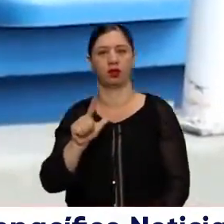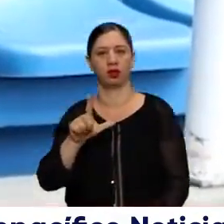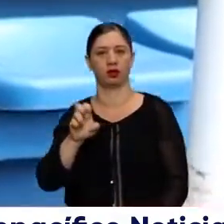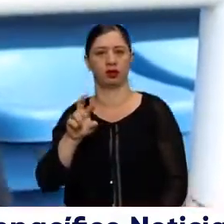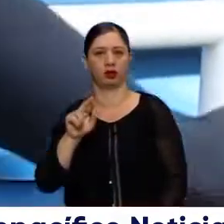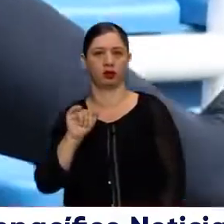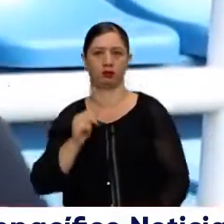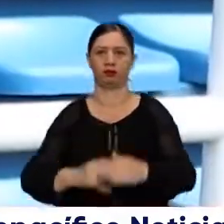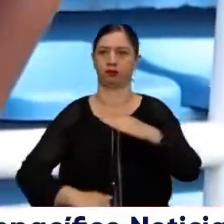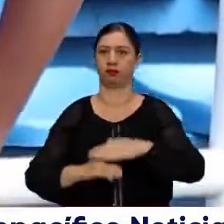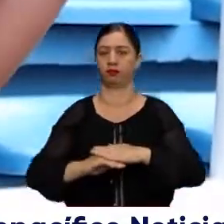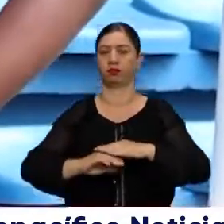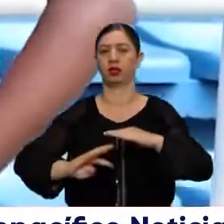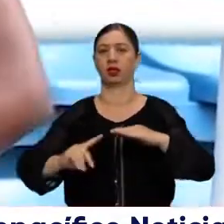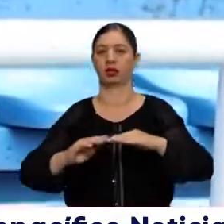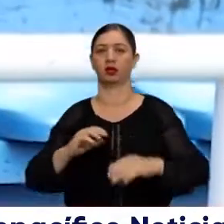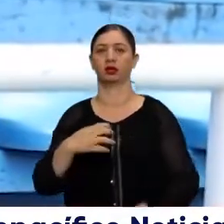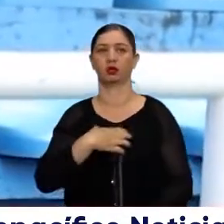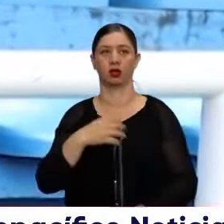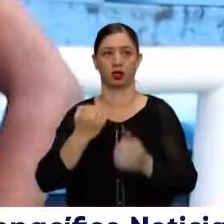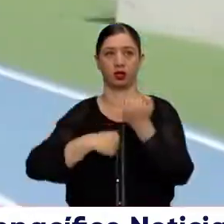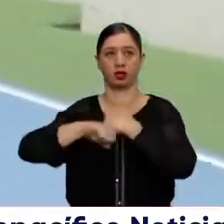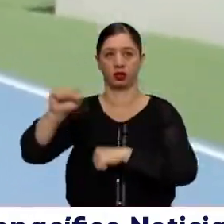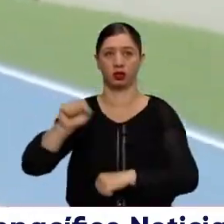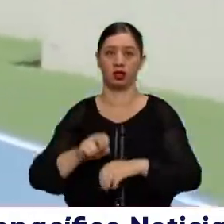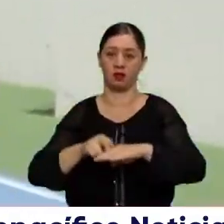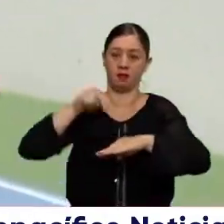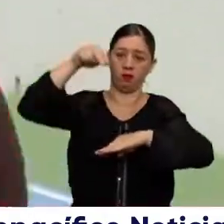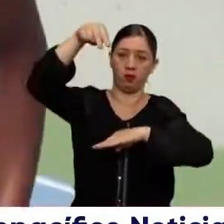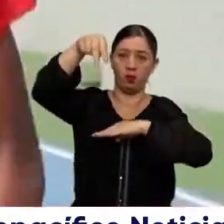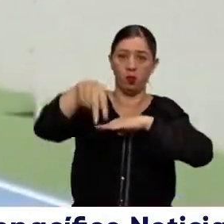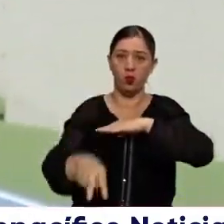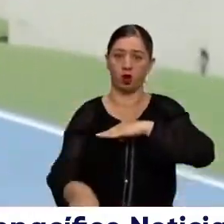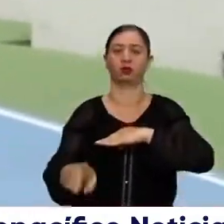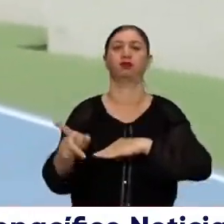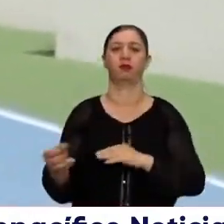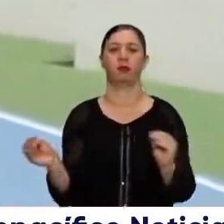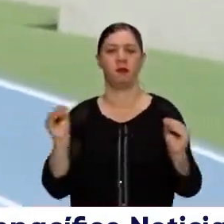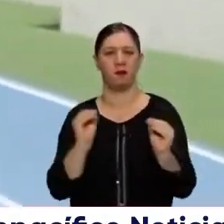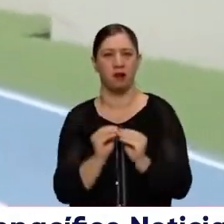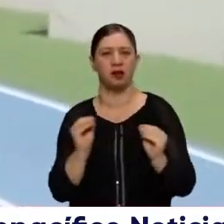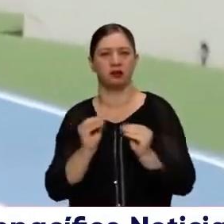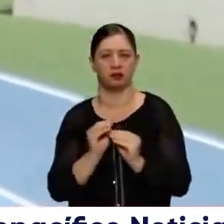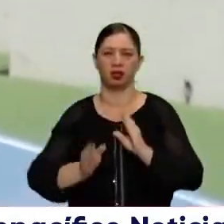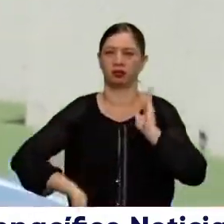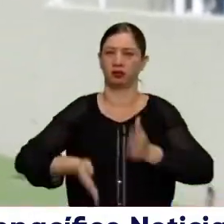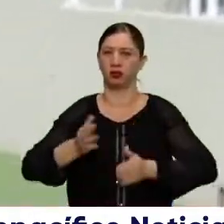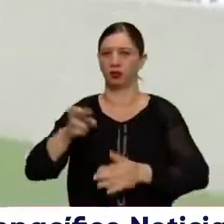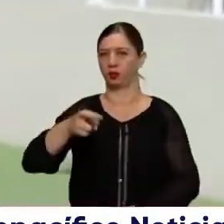nacional sub-14 y espera mejorar su marca en el salto largo 260 metros, un aliento más para su carrera